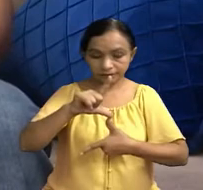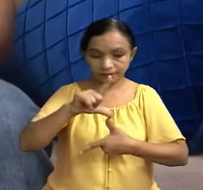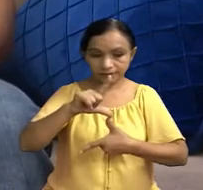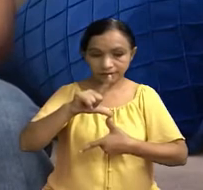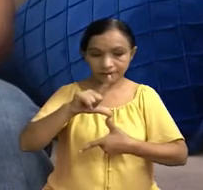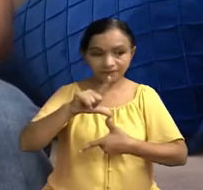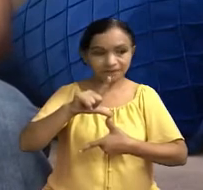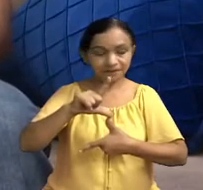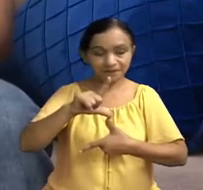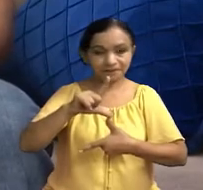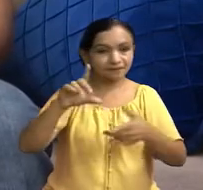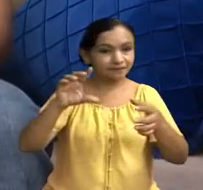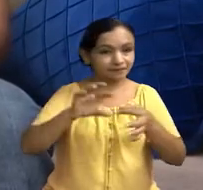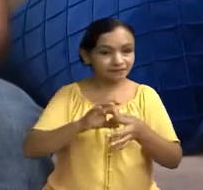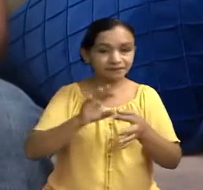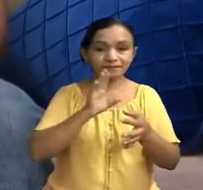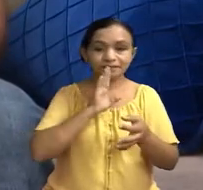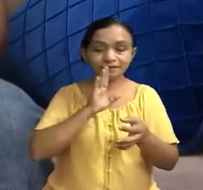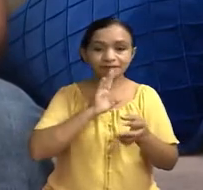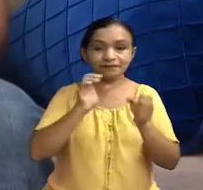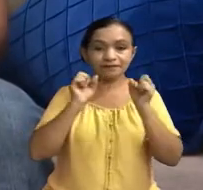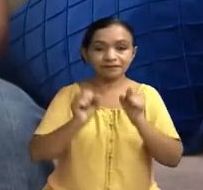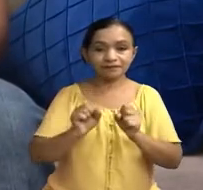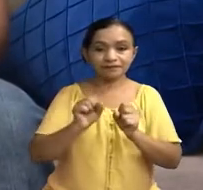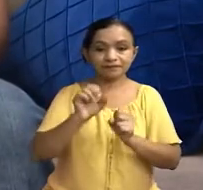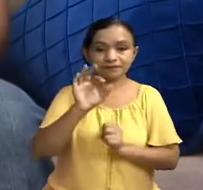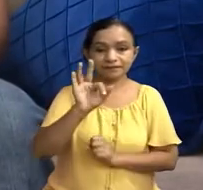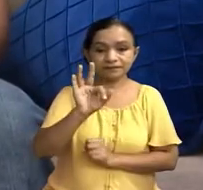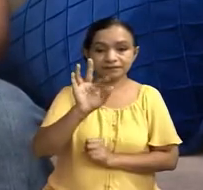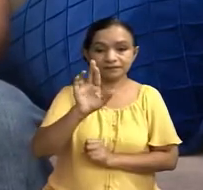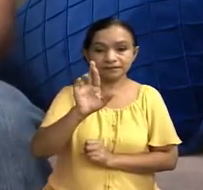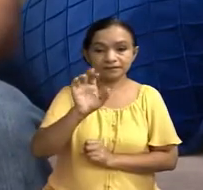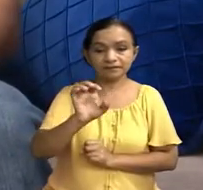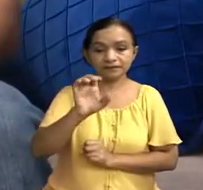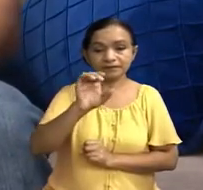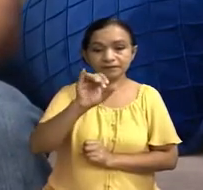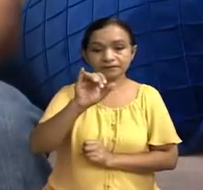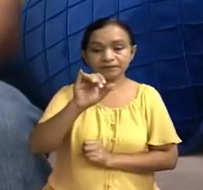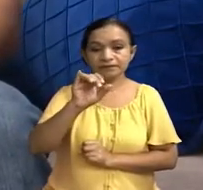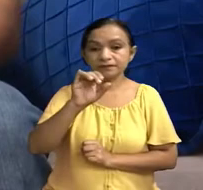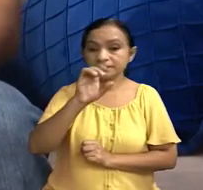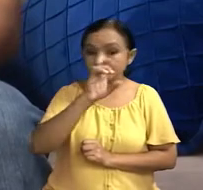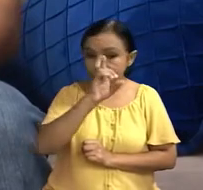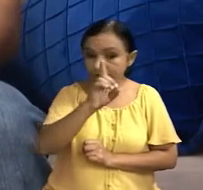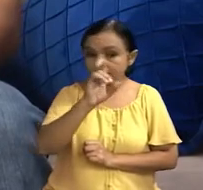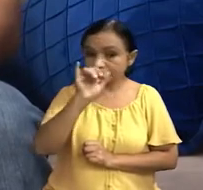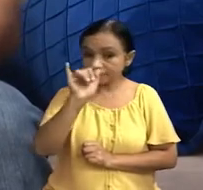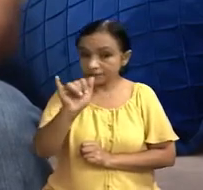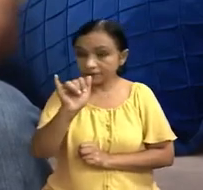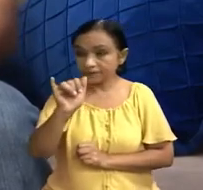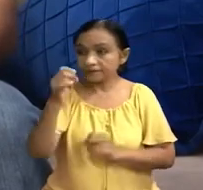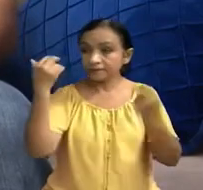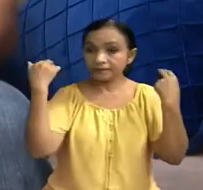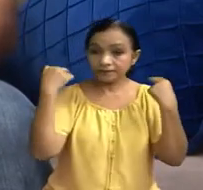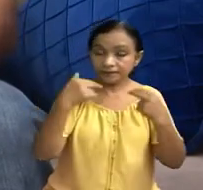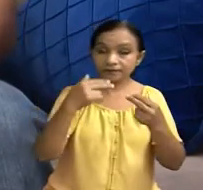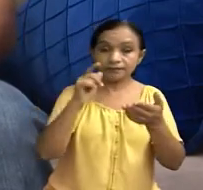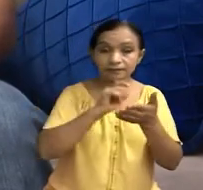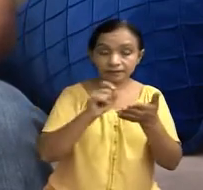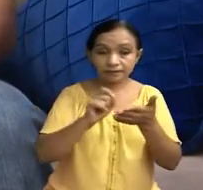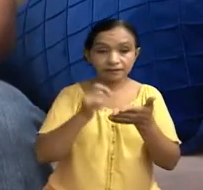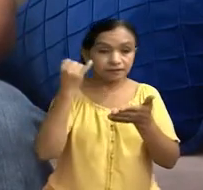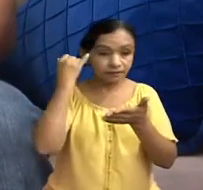imperiales. Con nosotros, pues, para hablar de este tema se encuentra el compañero Freddy Franco, quien es docente, escritor y pensador progresista latinoamericanista,